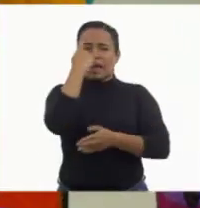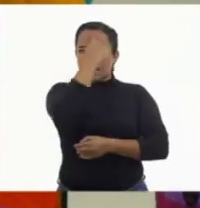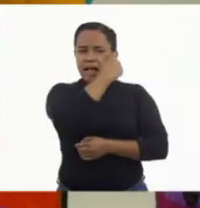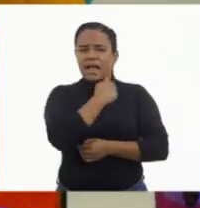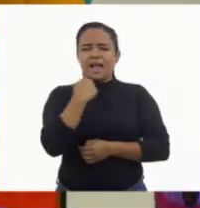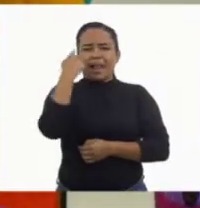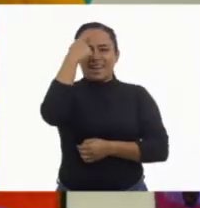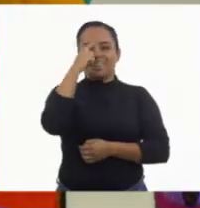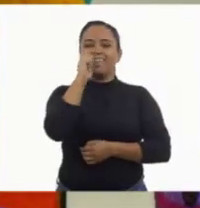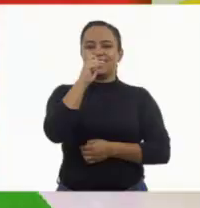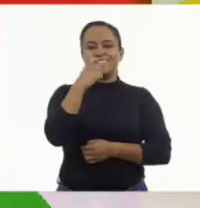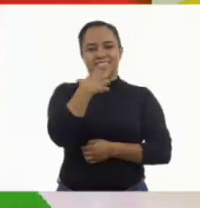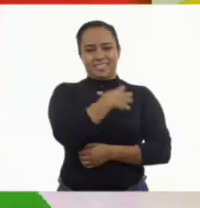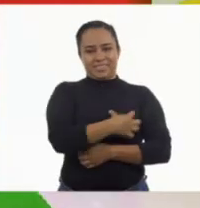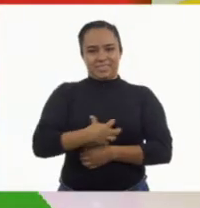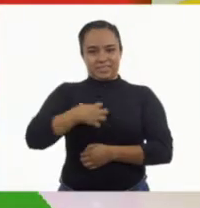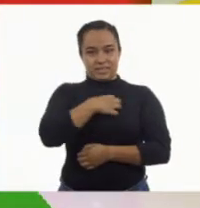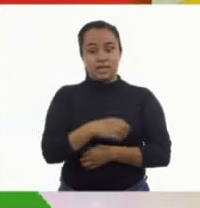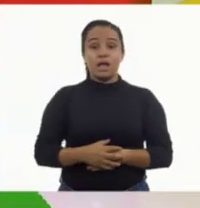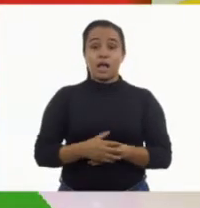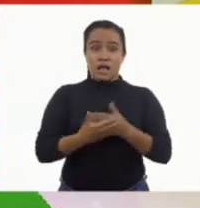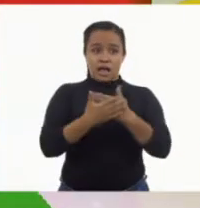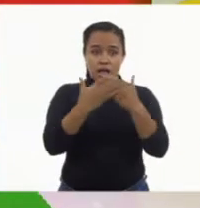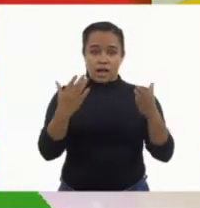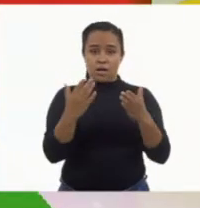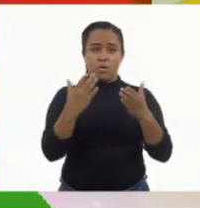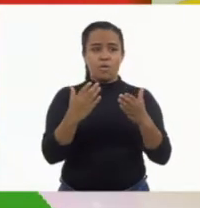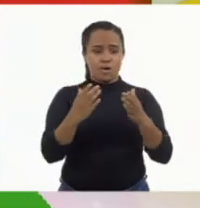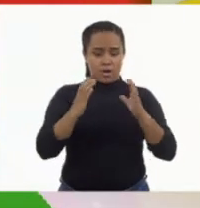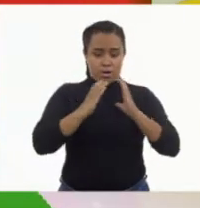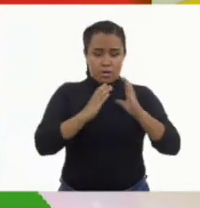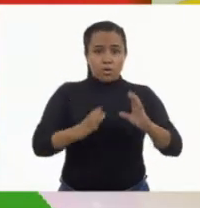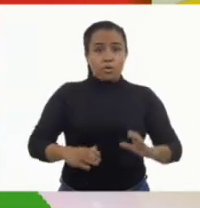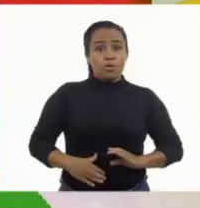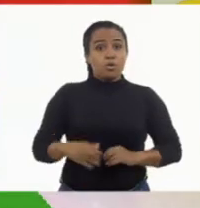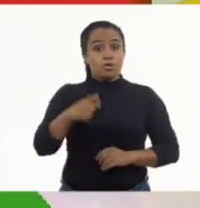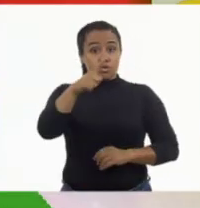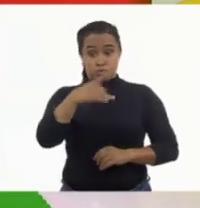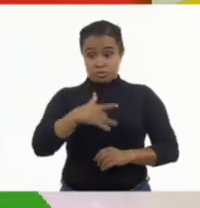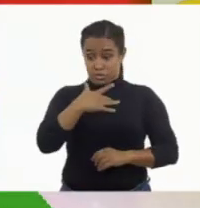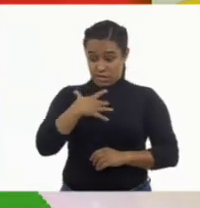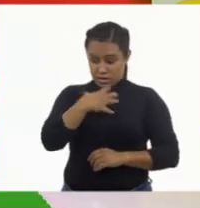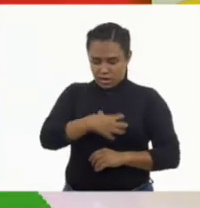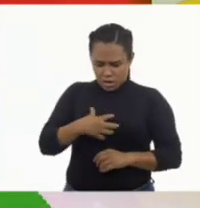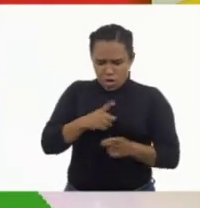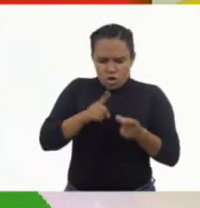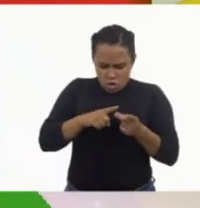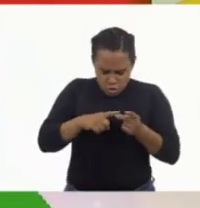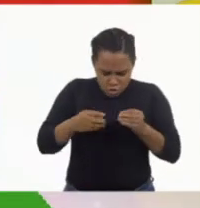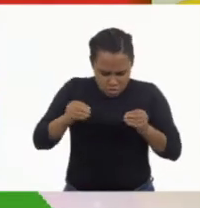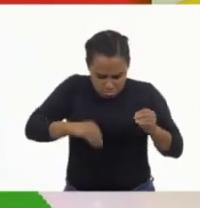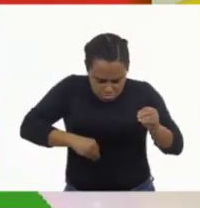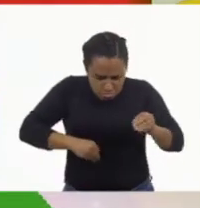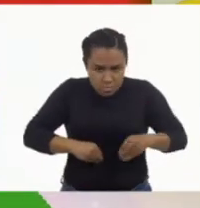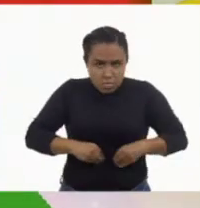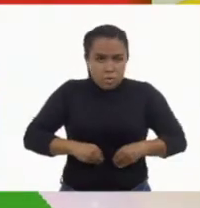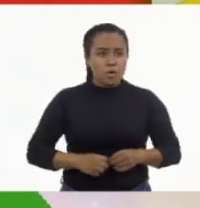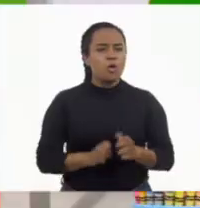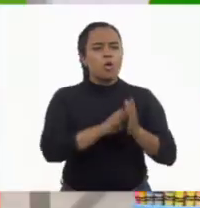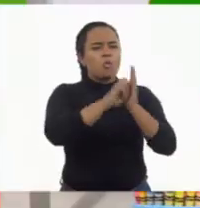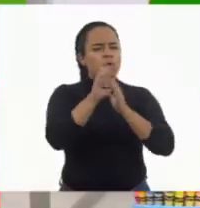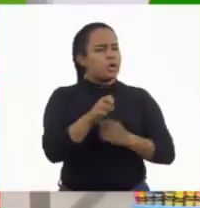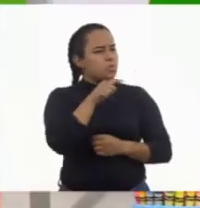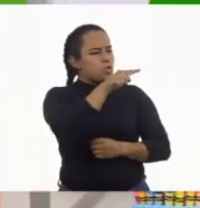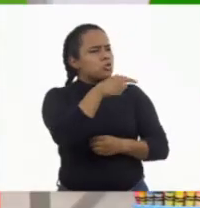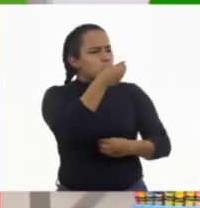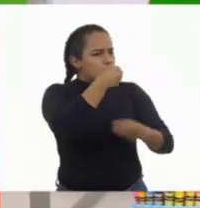¡Miren qué bonitas! Vamos a colocarlas en la parte del cuerpo donde sientas la alegría. Por ejemplo, Sohar, cuando